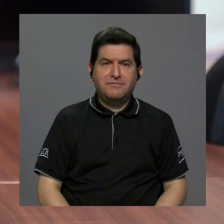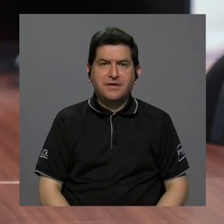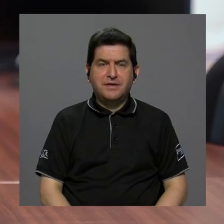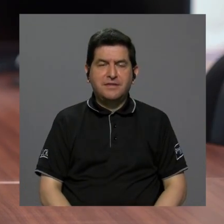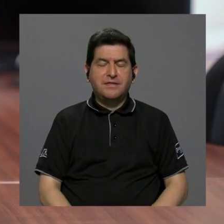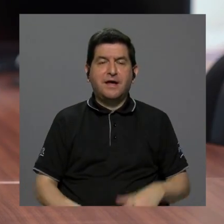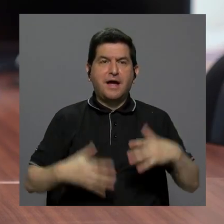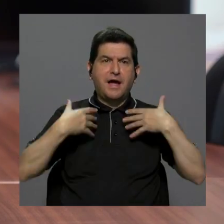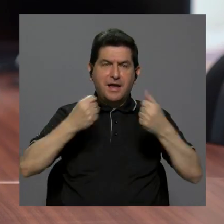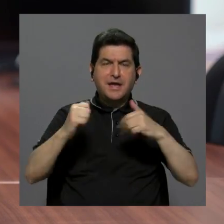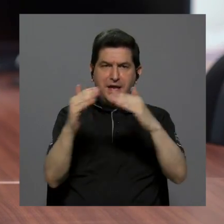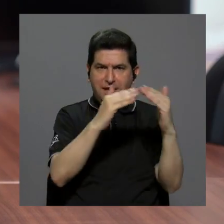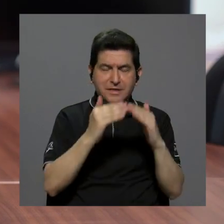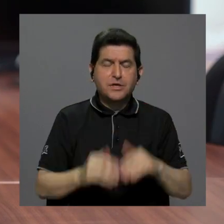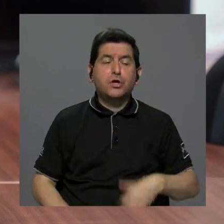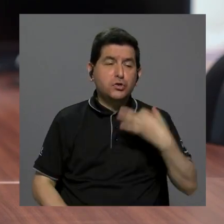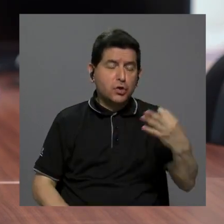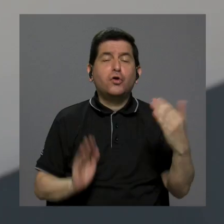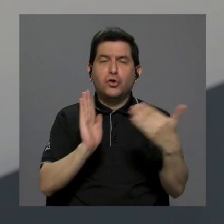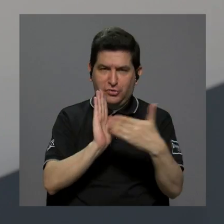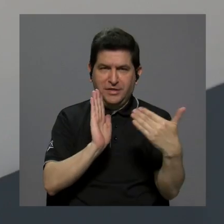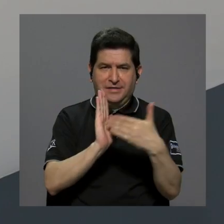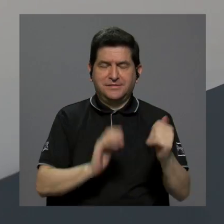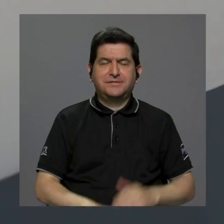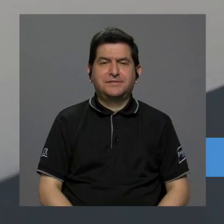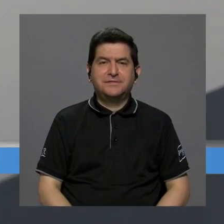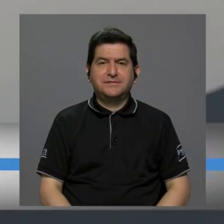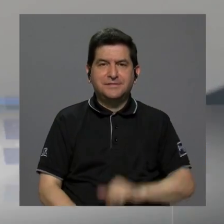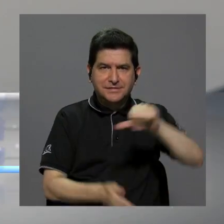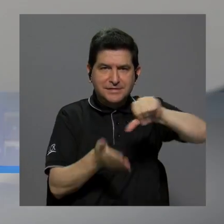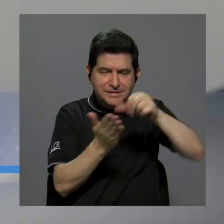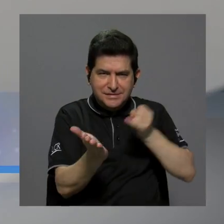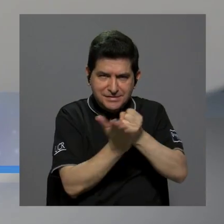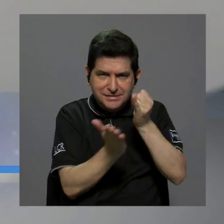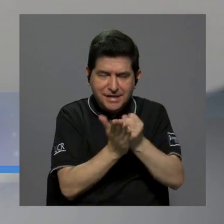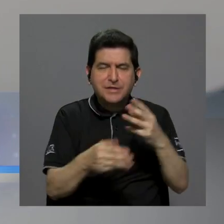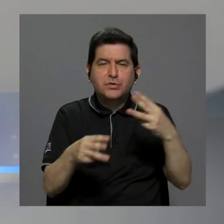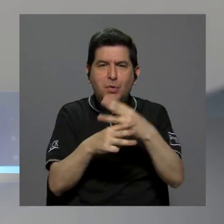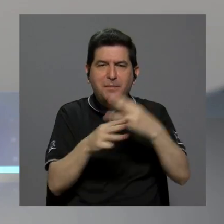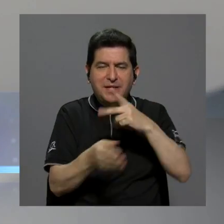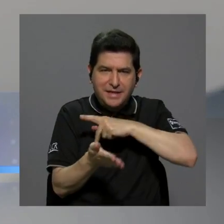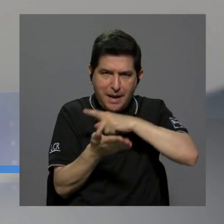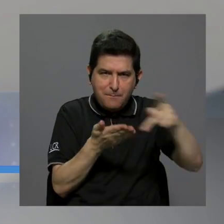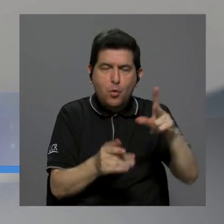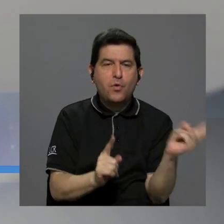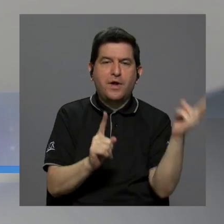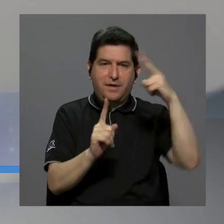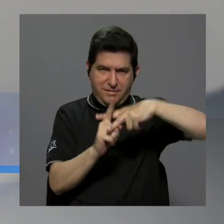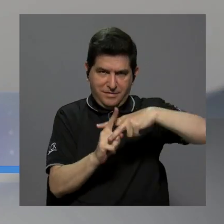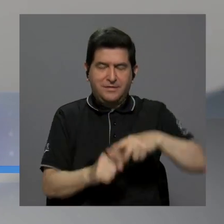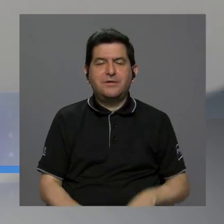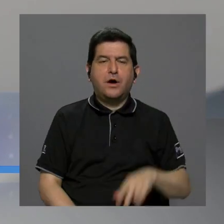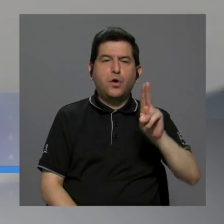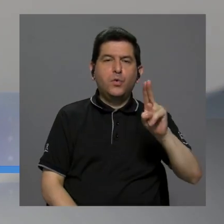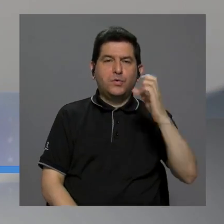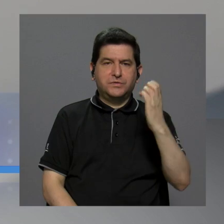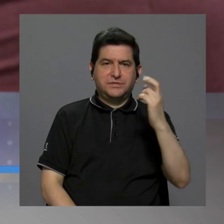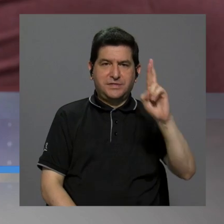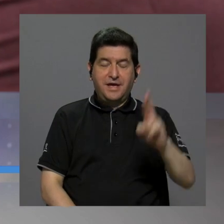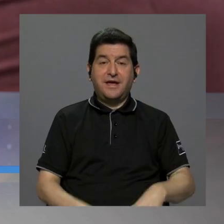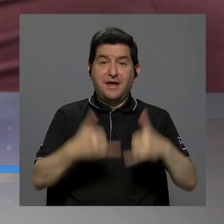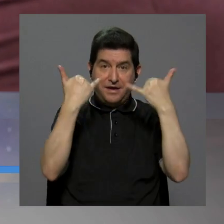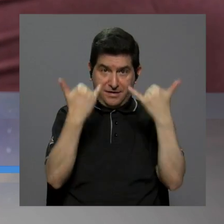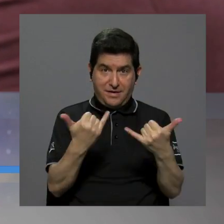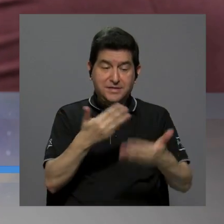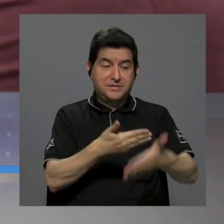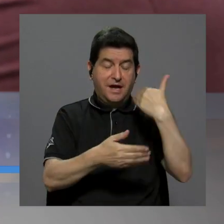en términos de salud poblacional que vivimos el día a día. El Centro de Investigación en Matemática Pura y Aplicada de la UCR